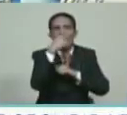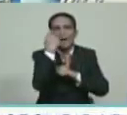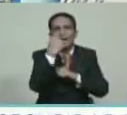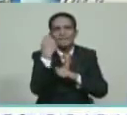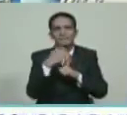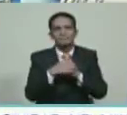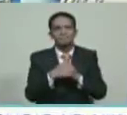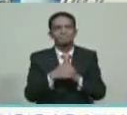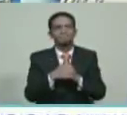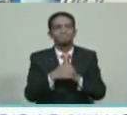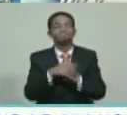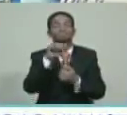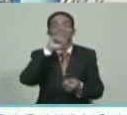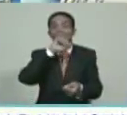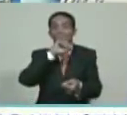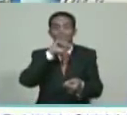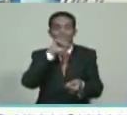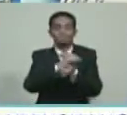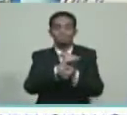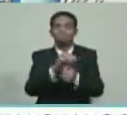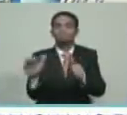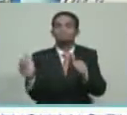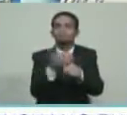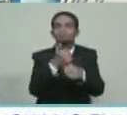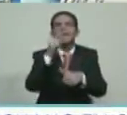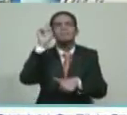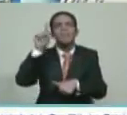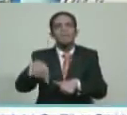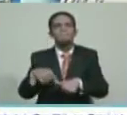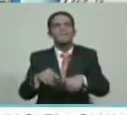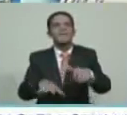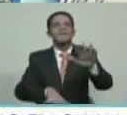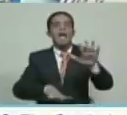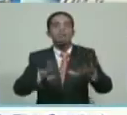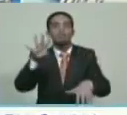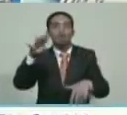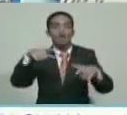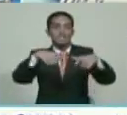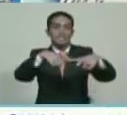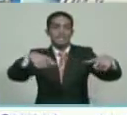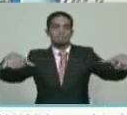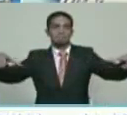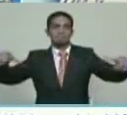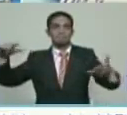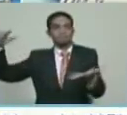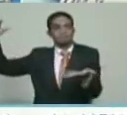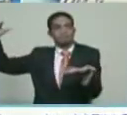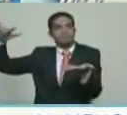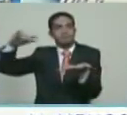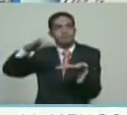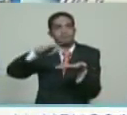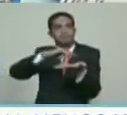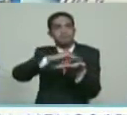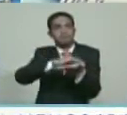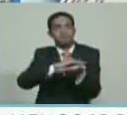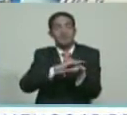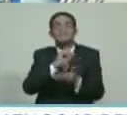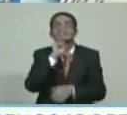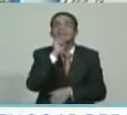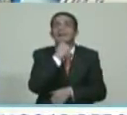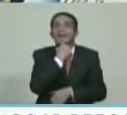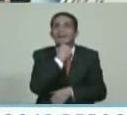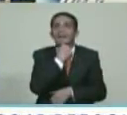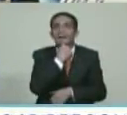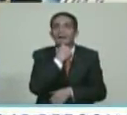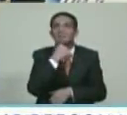estas 23 aeronaves fueron halladas también 14 pistas clandestinas, las cuales han sido inutilizadas por la